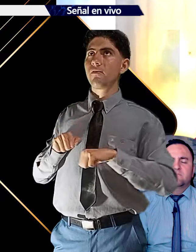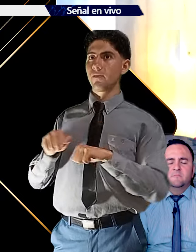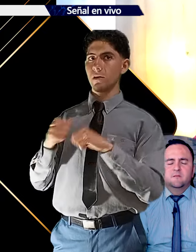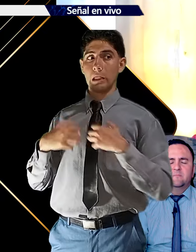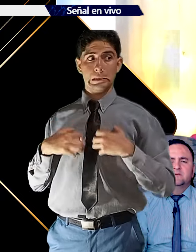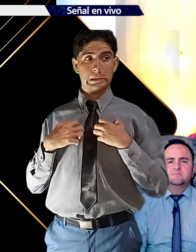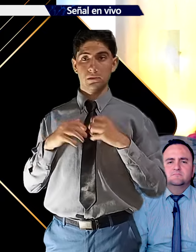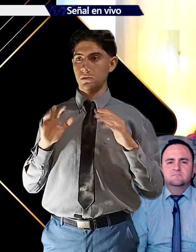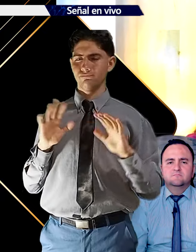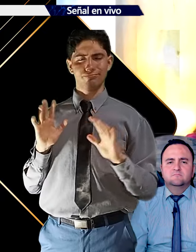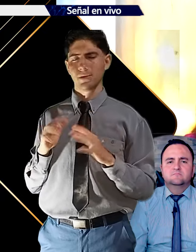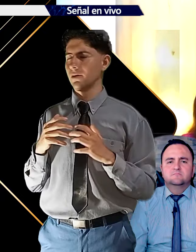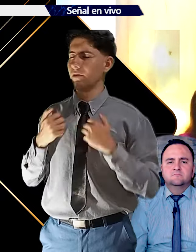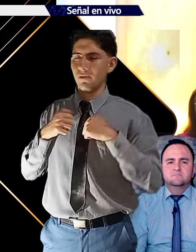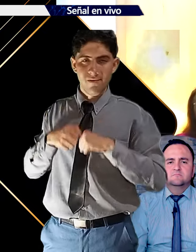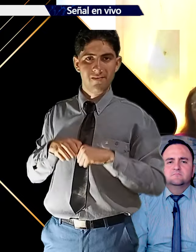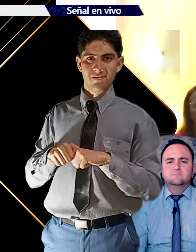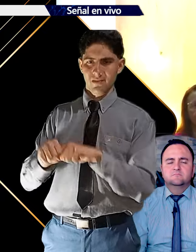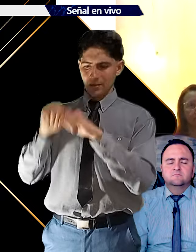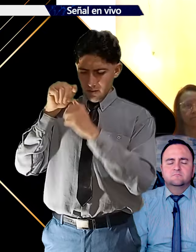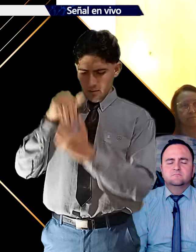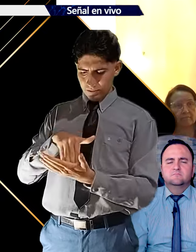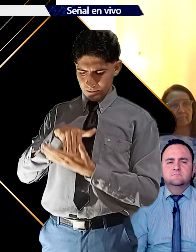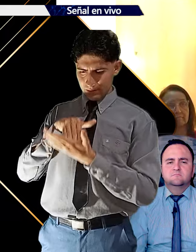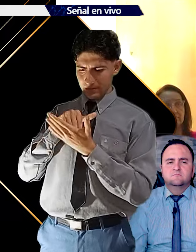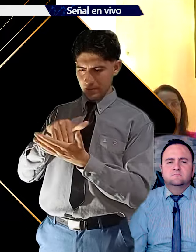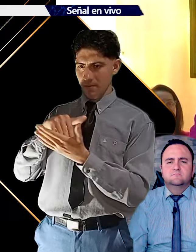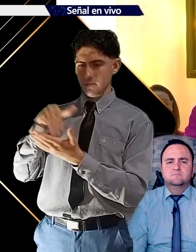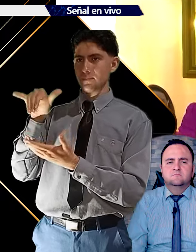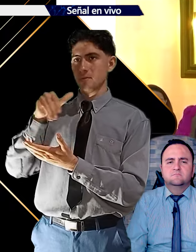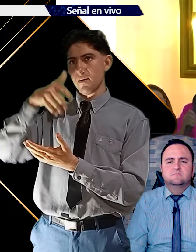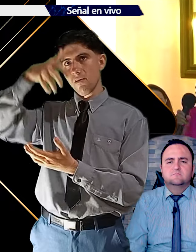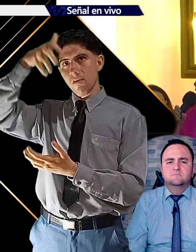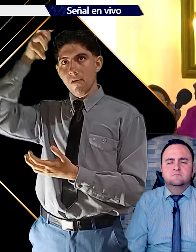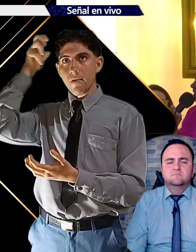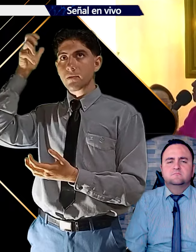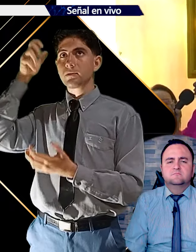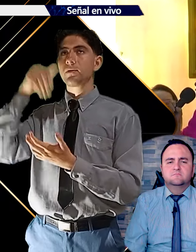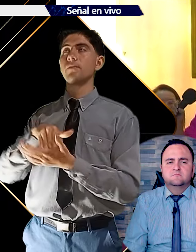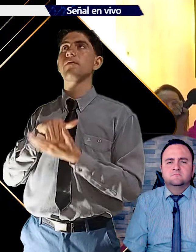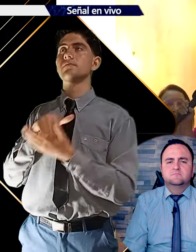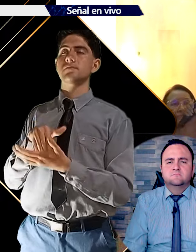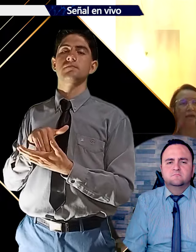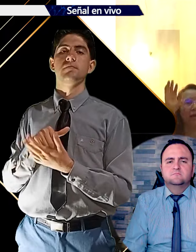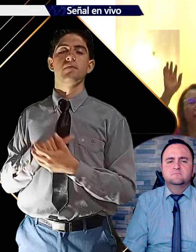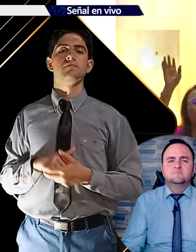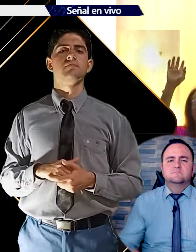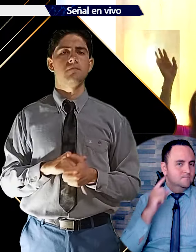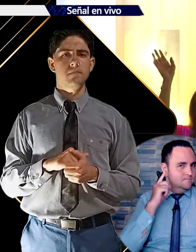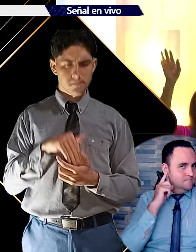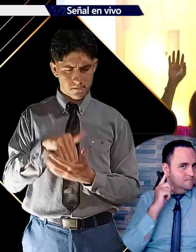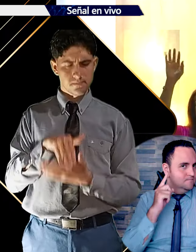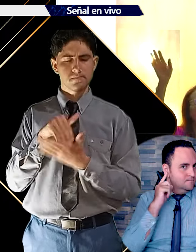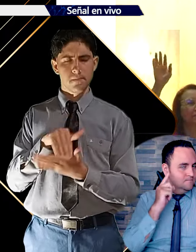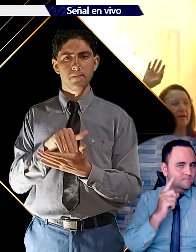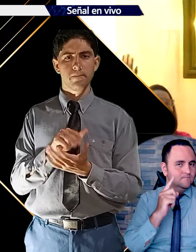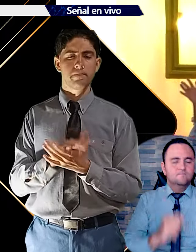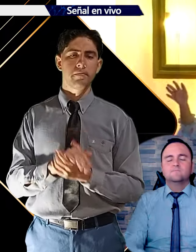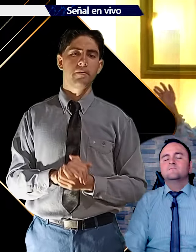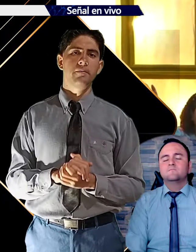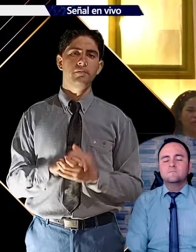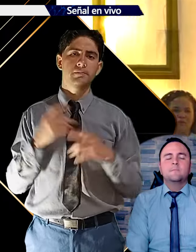padres de familia y a la iglesia a que se fue el miedo, a que se fue el susto, a que nos levantemos como los leones de la tribu de Judá.